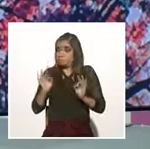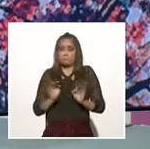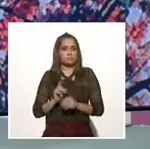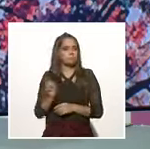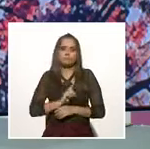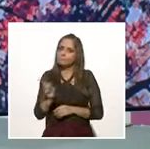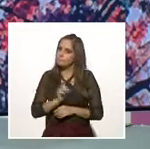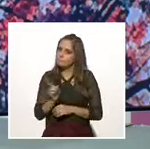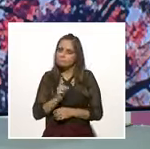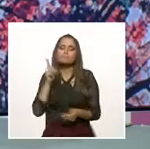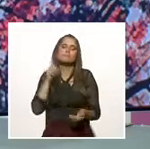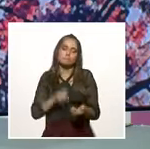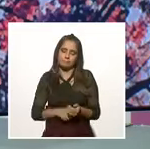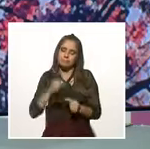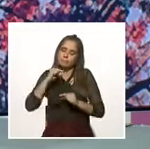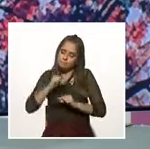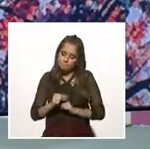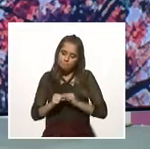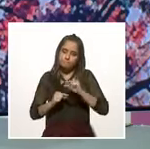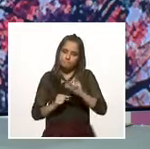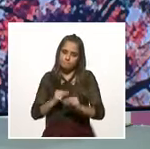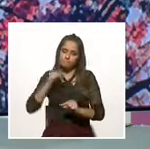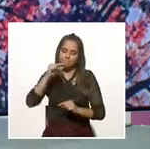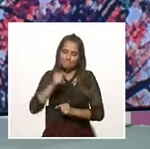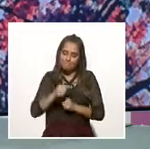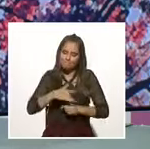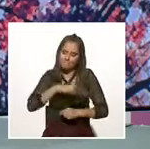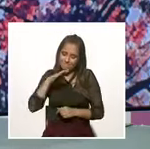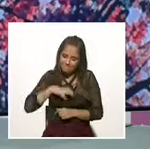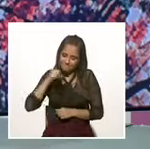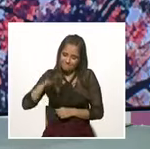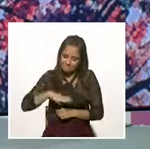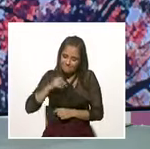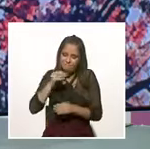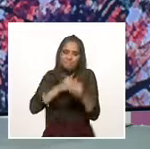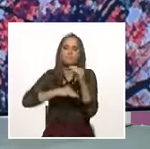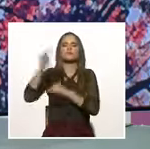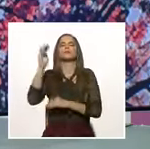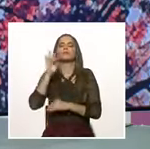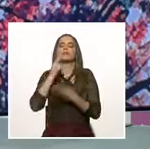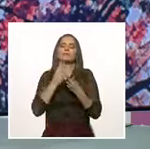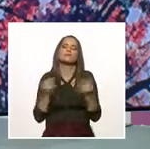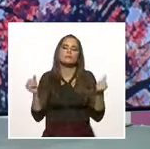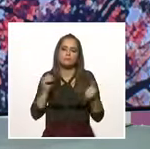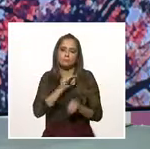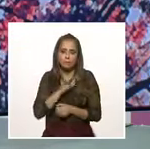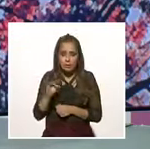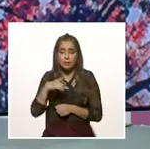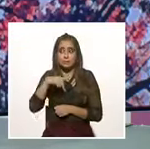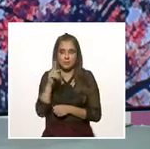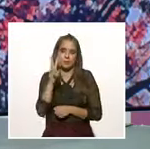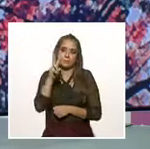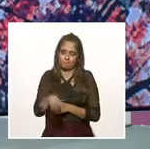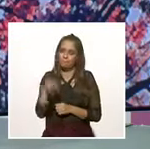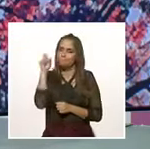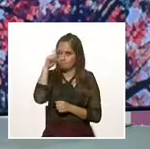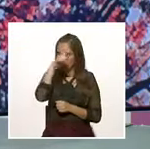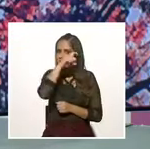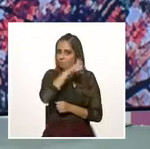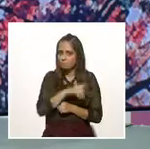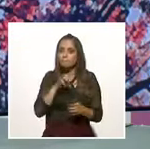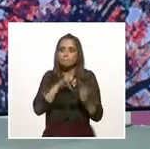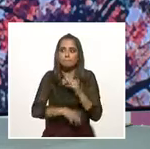que conlleva procesos y no es fácil, es complejo, sobre todo cuando nos encontramos ante una vulnerabilidad